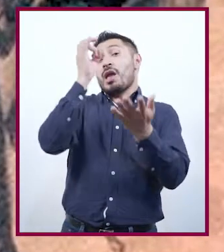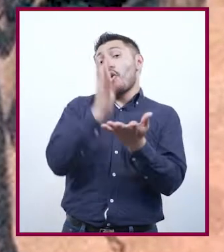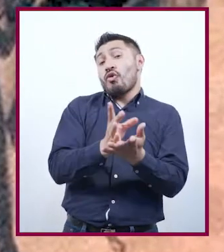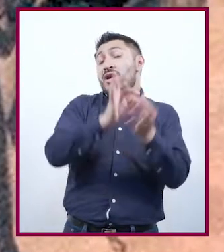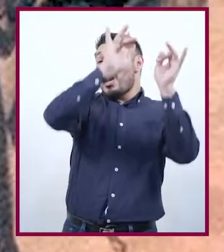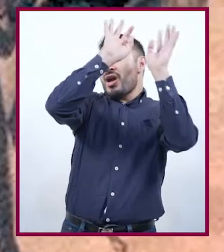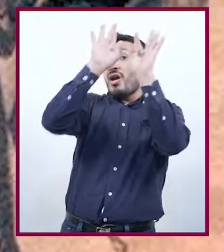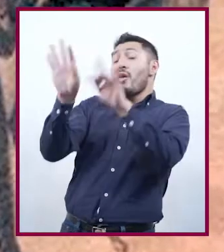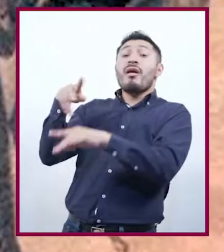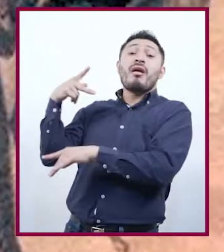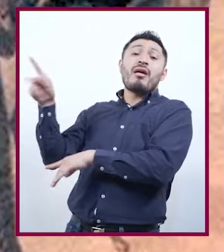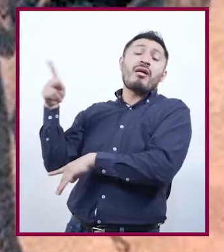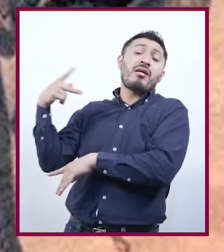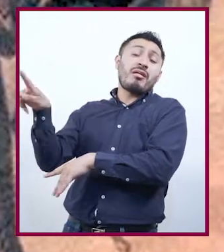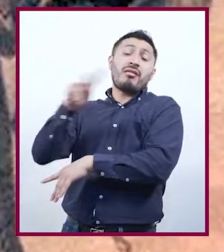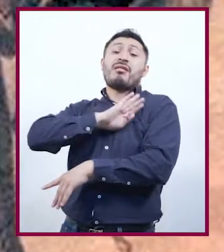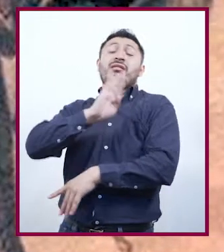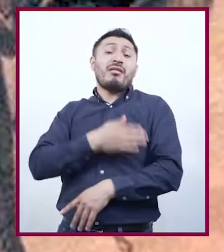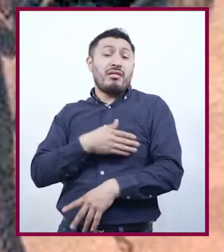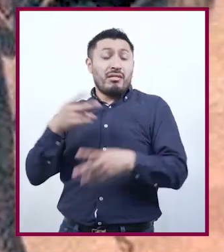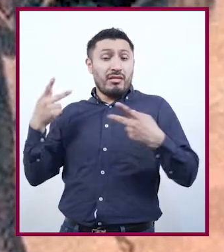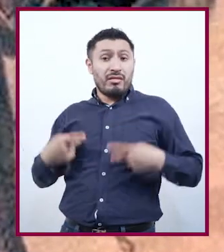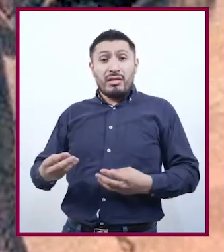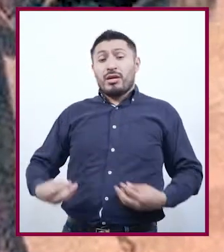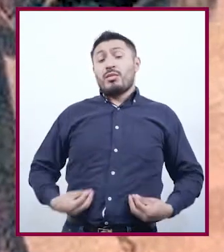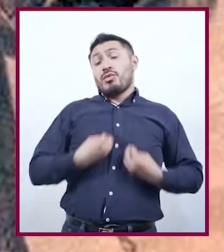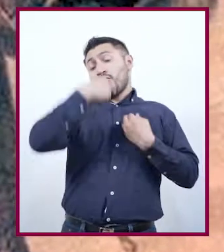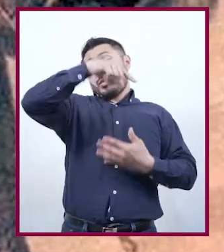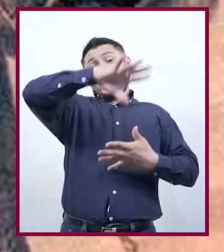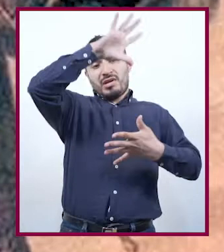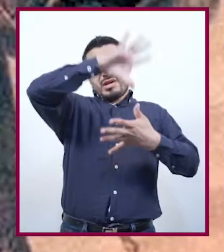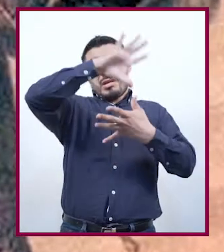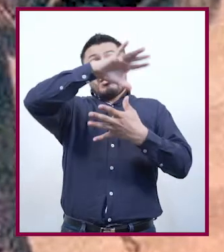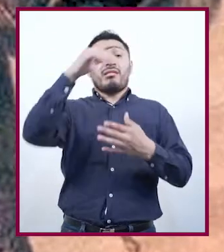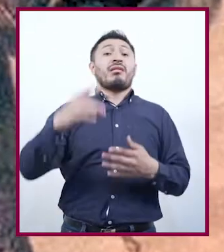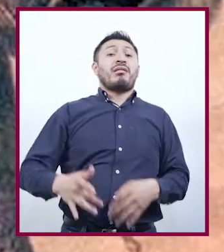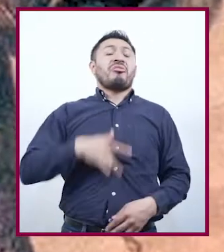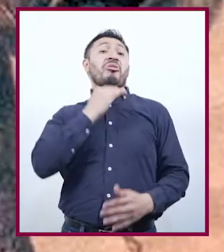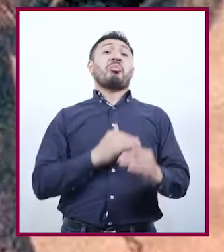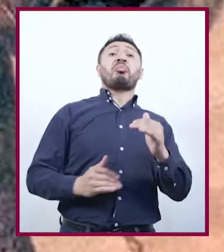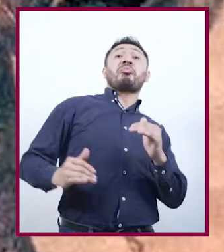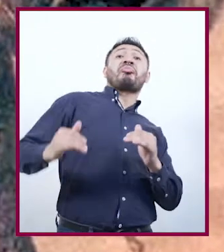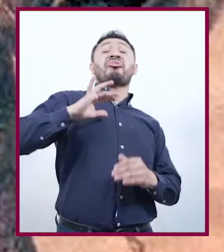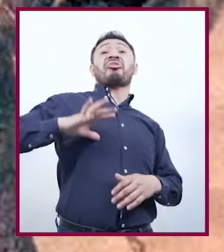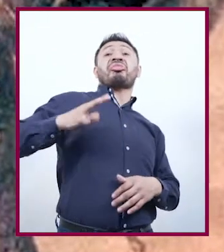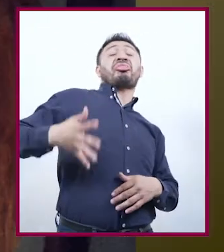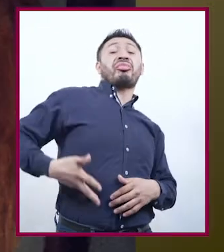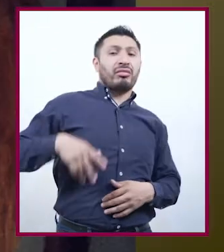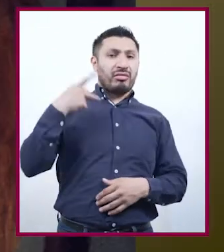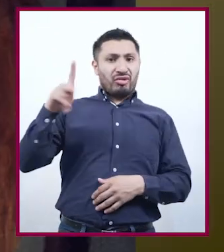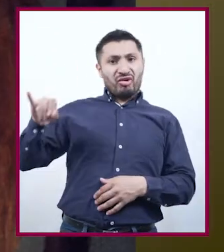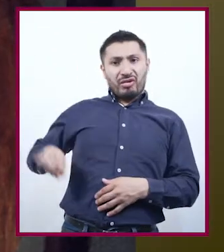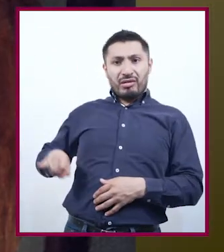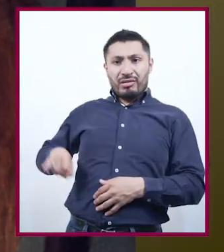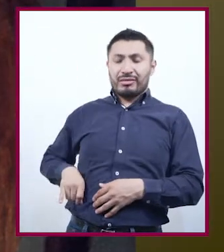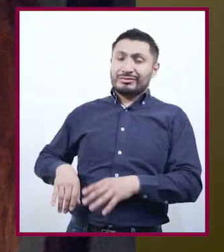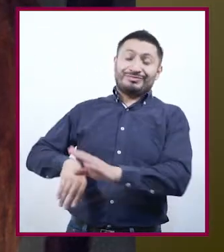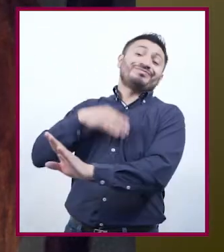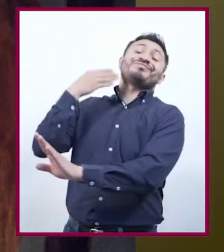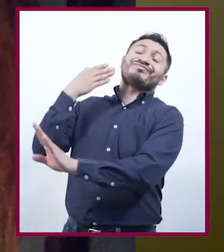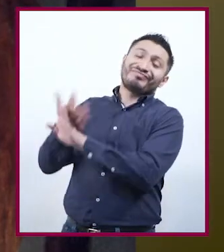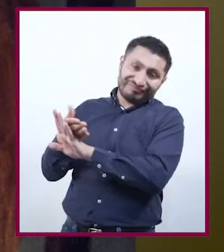que privilegiaron a los ciudadanos españoles que vivían en América por encima de los criollos, cuyos intereses se